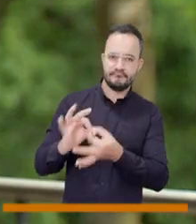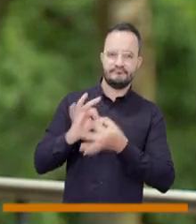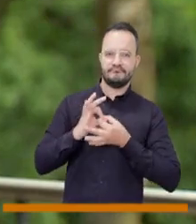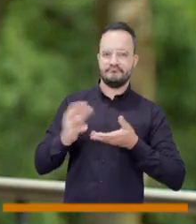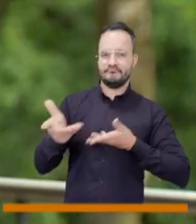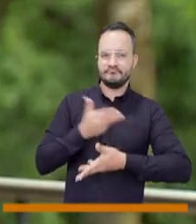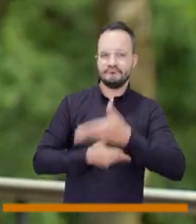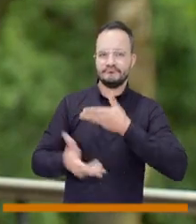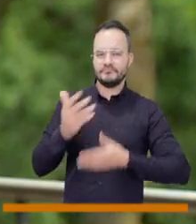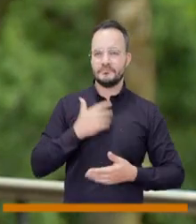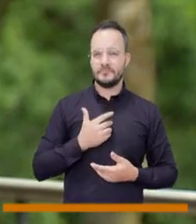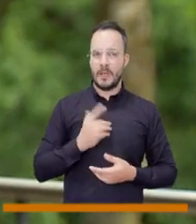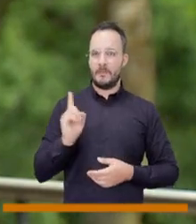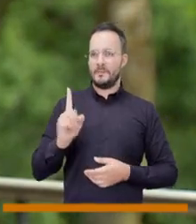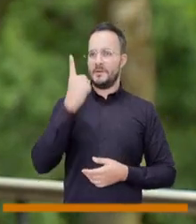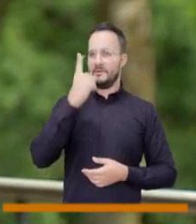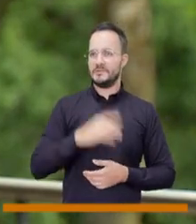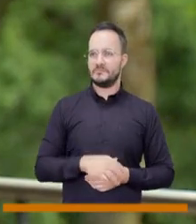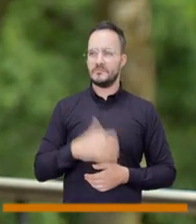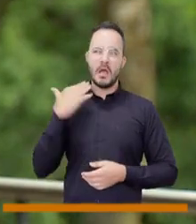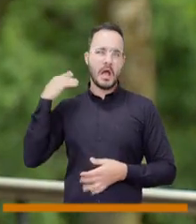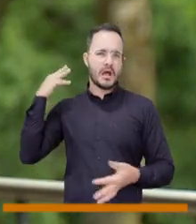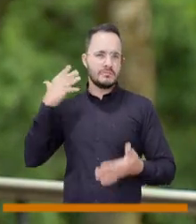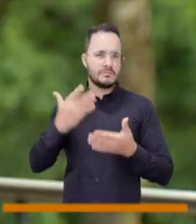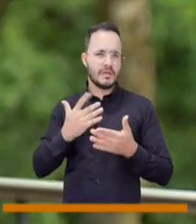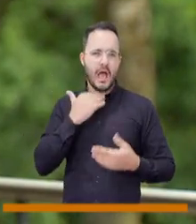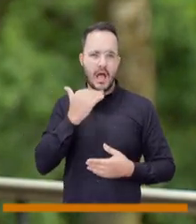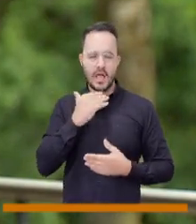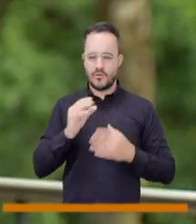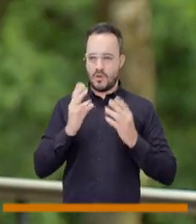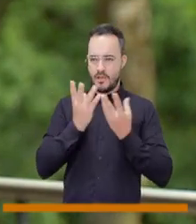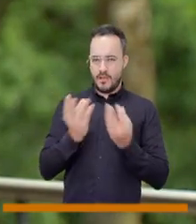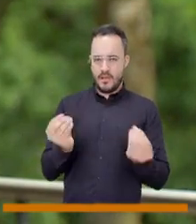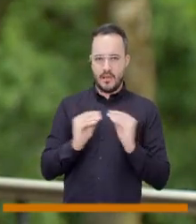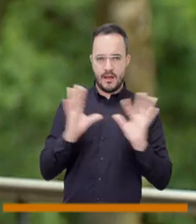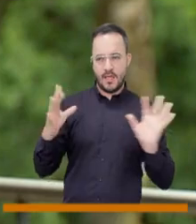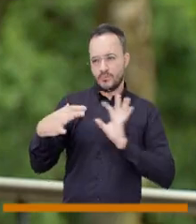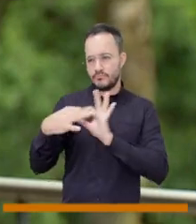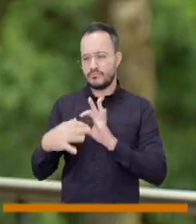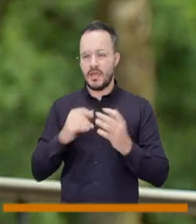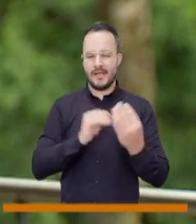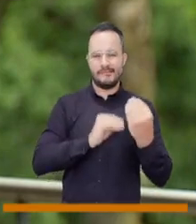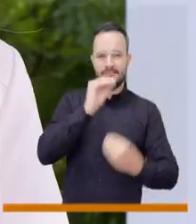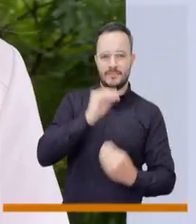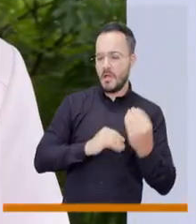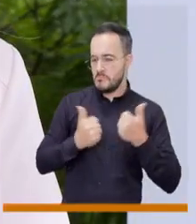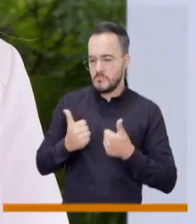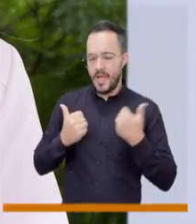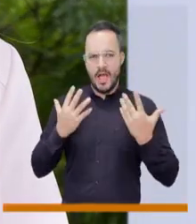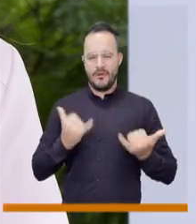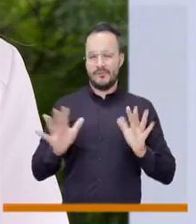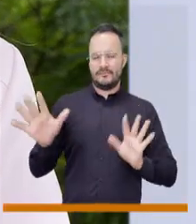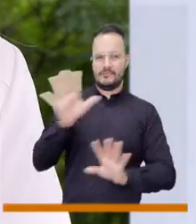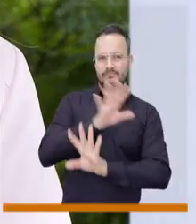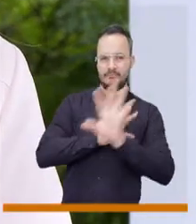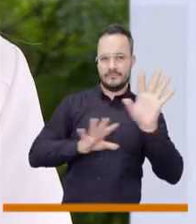su favor, una relación que estuvo muy afectada con el Consejo, llena de sobresaltos como lo hemos visto hasta la fecha, y que obviamente pues